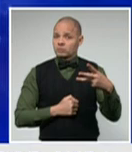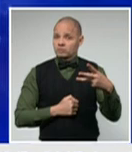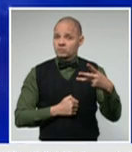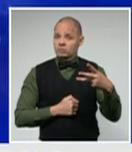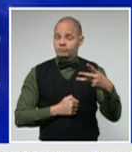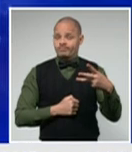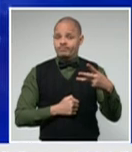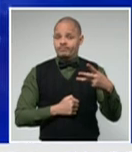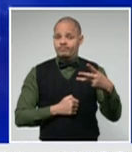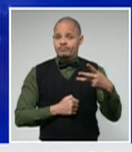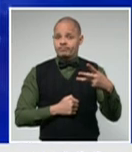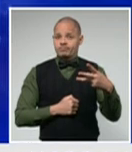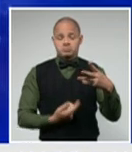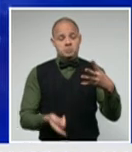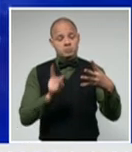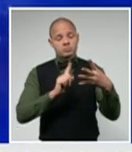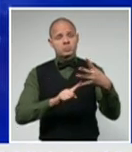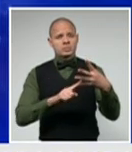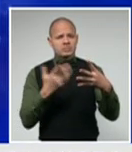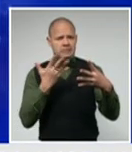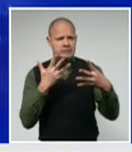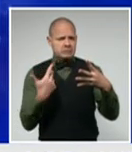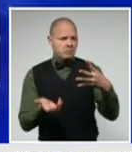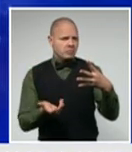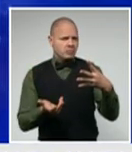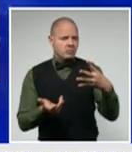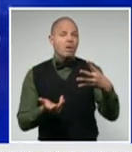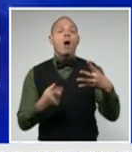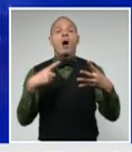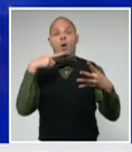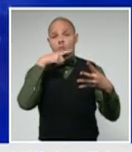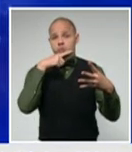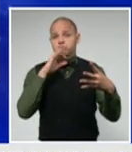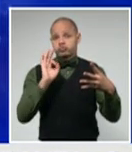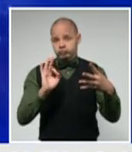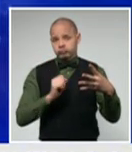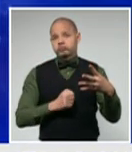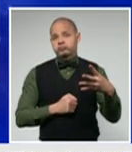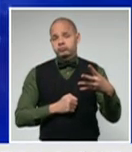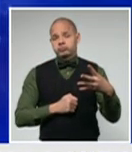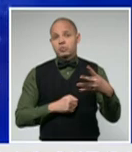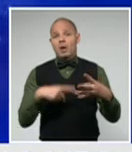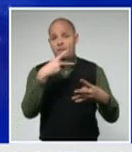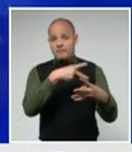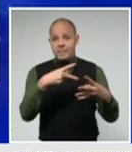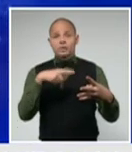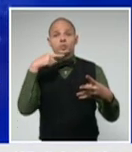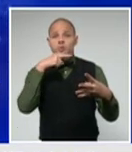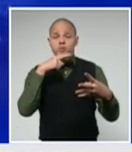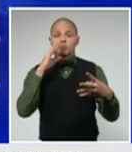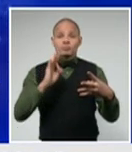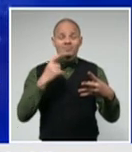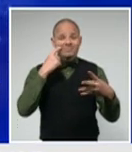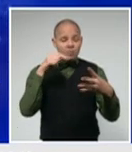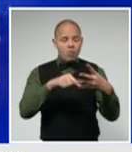4.847.092 y en cuarto lugar Rusia con una cifra inferior de